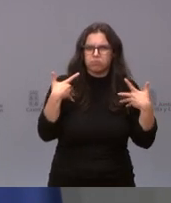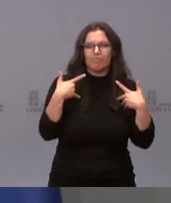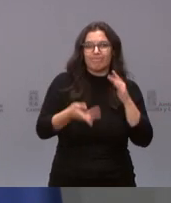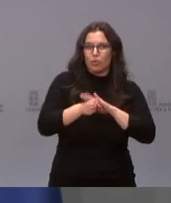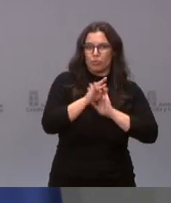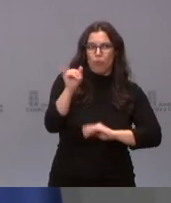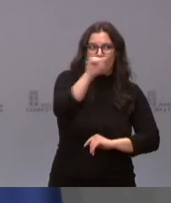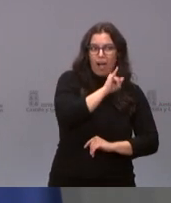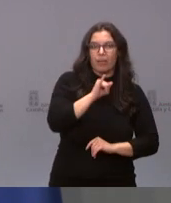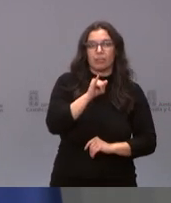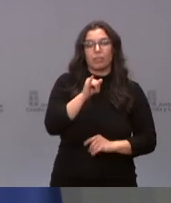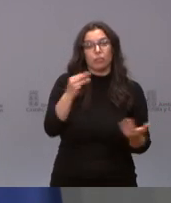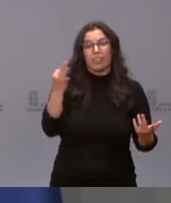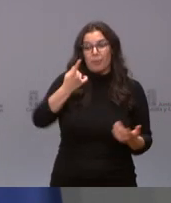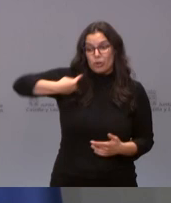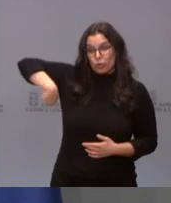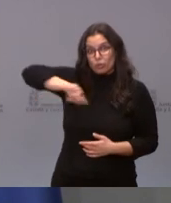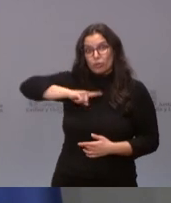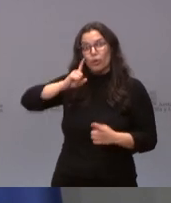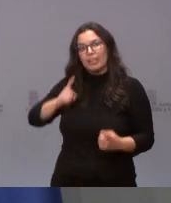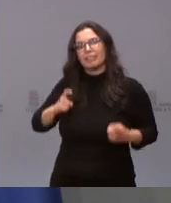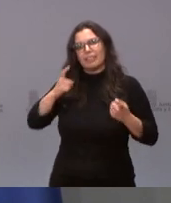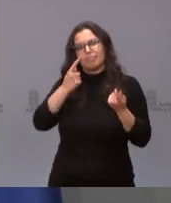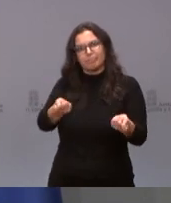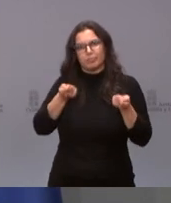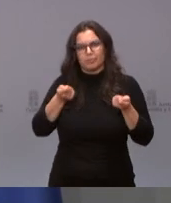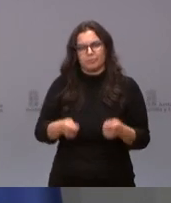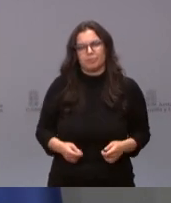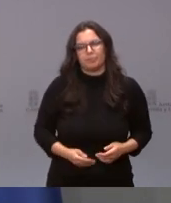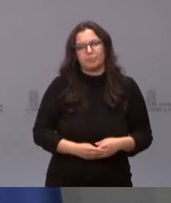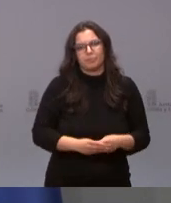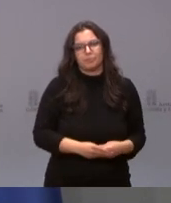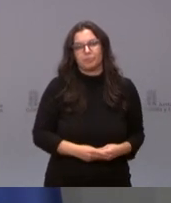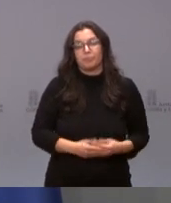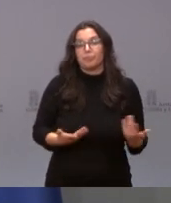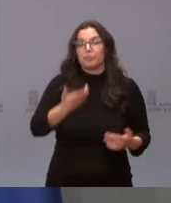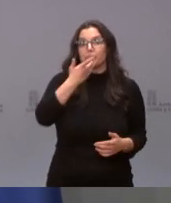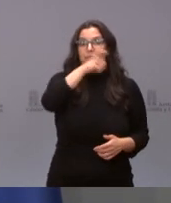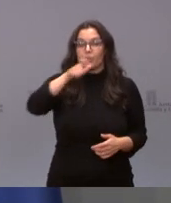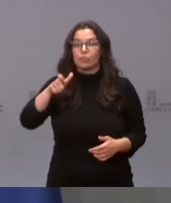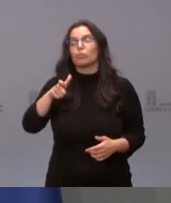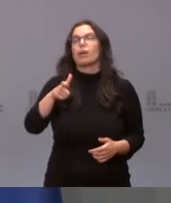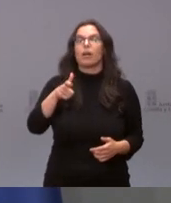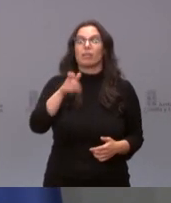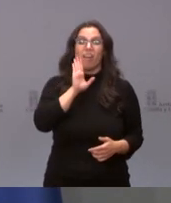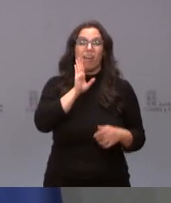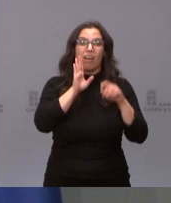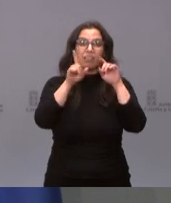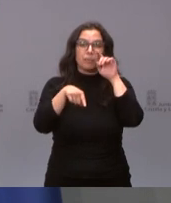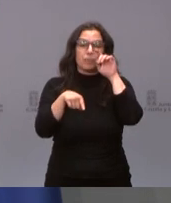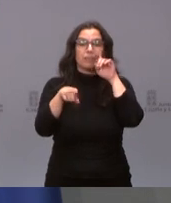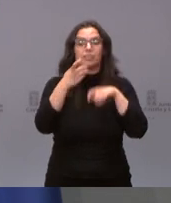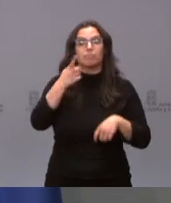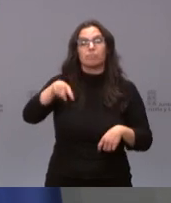está en la mano de todos nosotros intentar frenarlo aquellas personas que como he dicho antes están